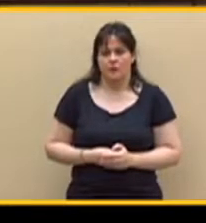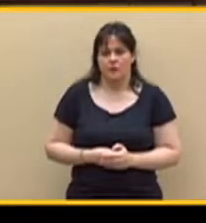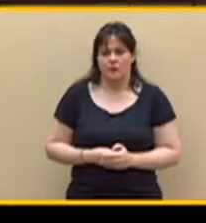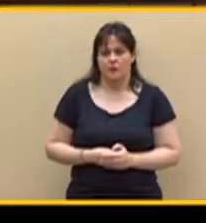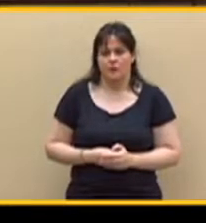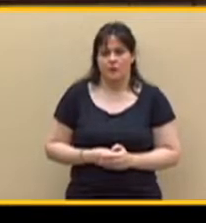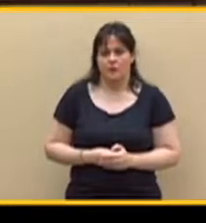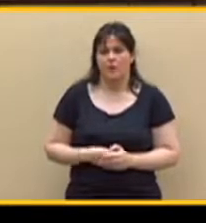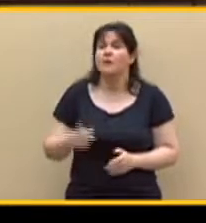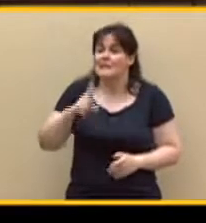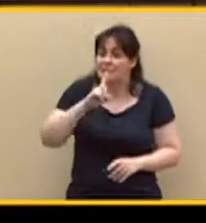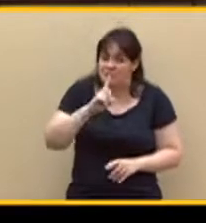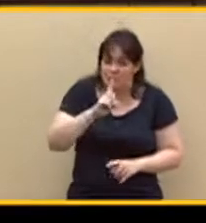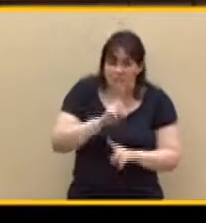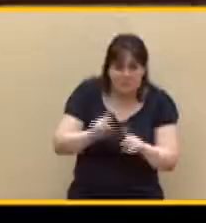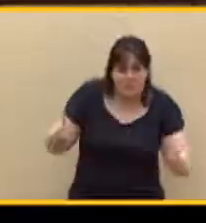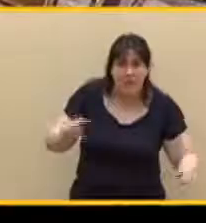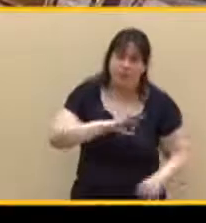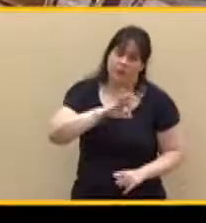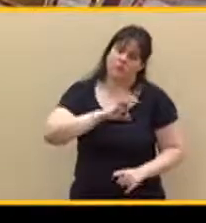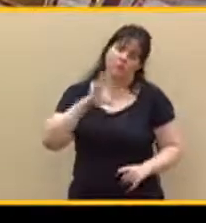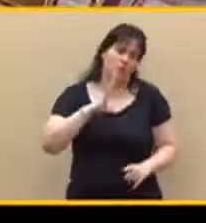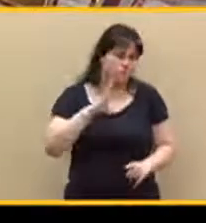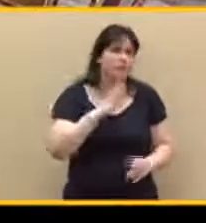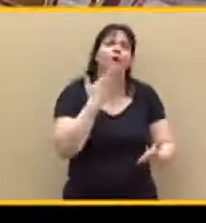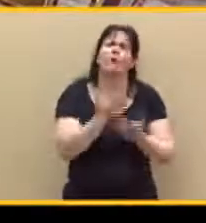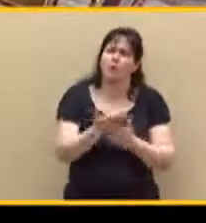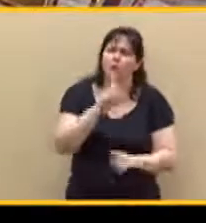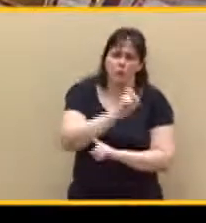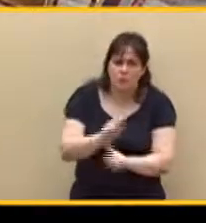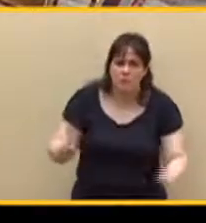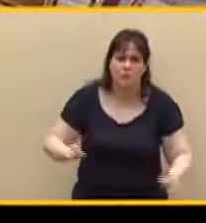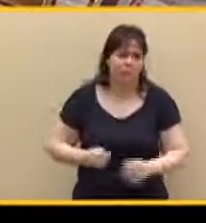Silencio, señorías, por favor. Gracias, le ruego silencio.